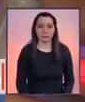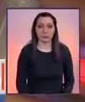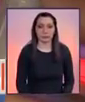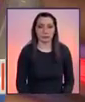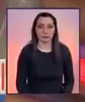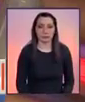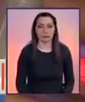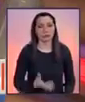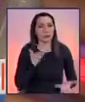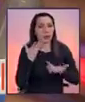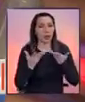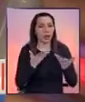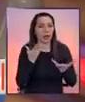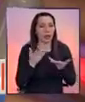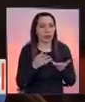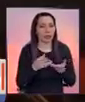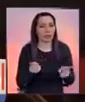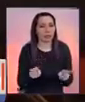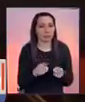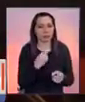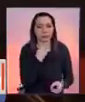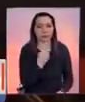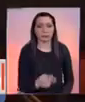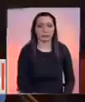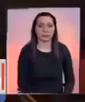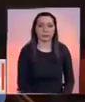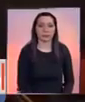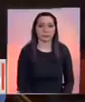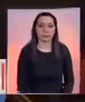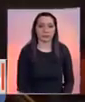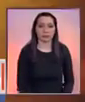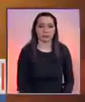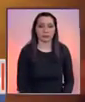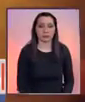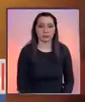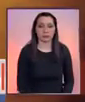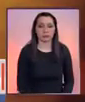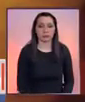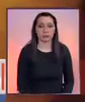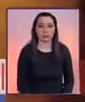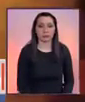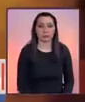Comencé a hablar. Beleza. Jeje.